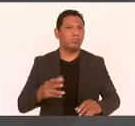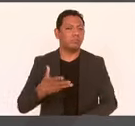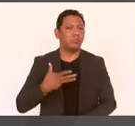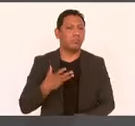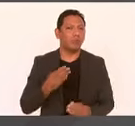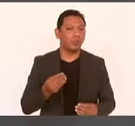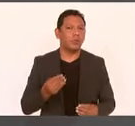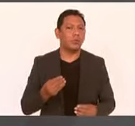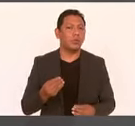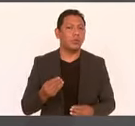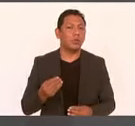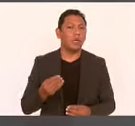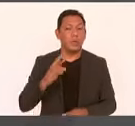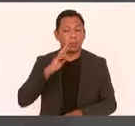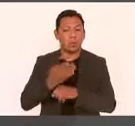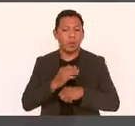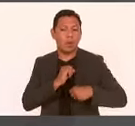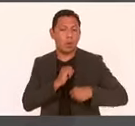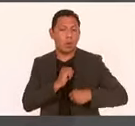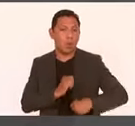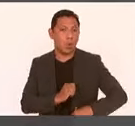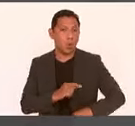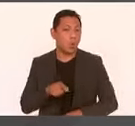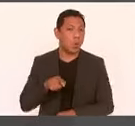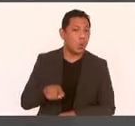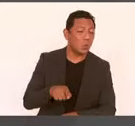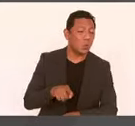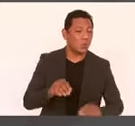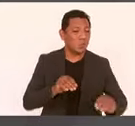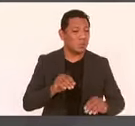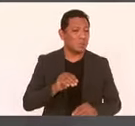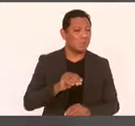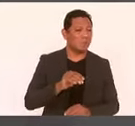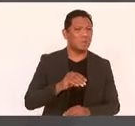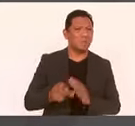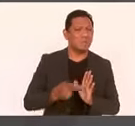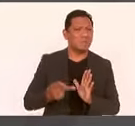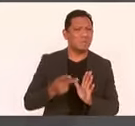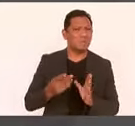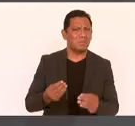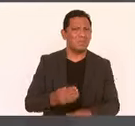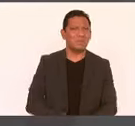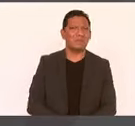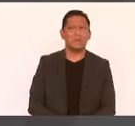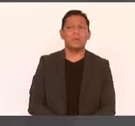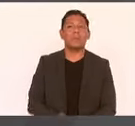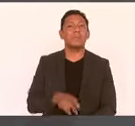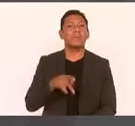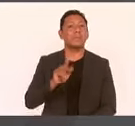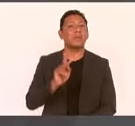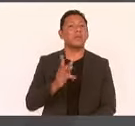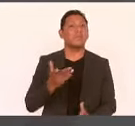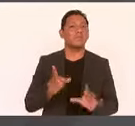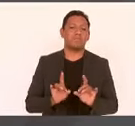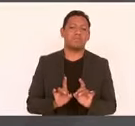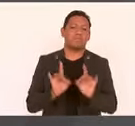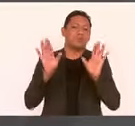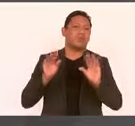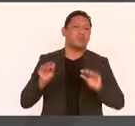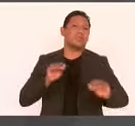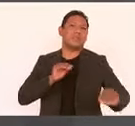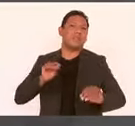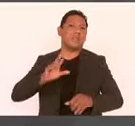Civil, tiene el 50% de los sismos cada año. Pero la naturaleza no avisa.